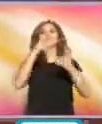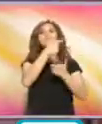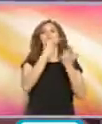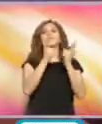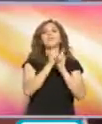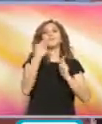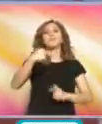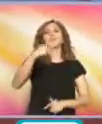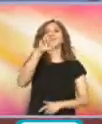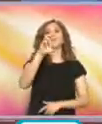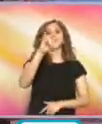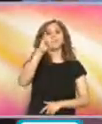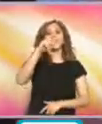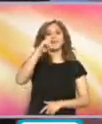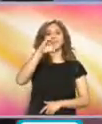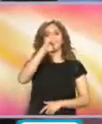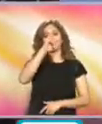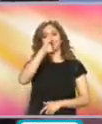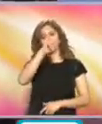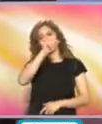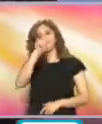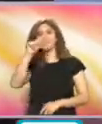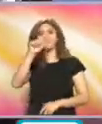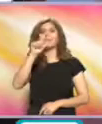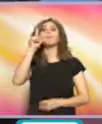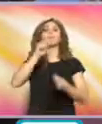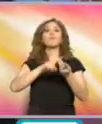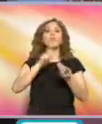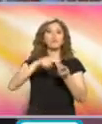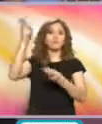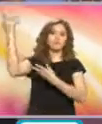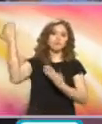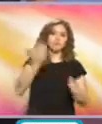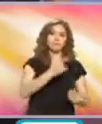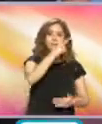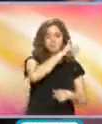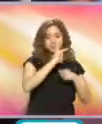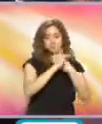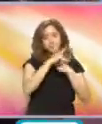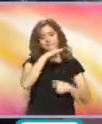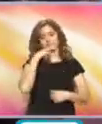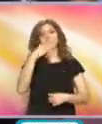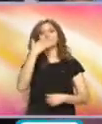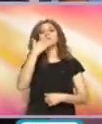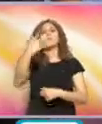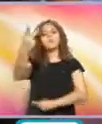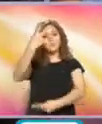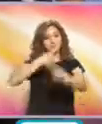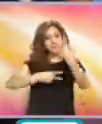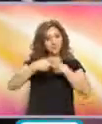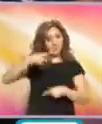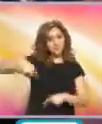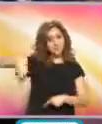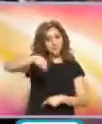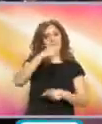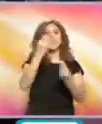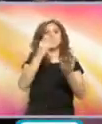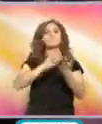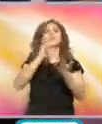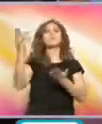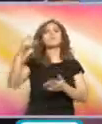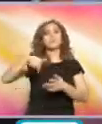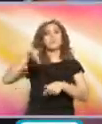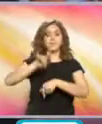Cincieta, desde Chile. ¿Cómo están? Bienvenidos, Jorge, bienvenidos, Muy bien. muchachos. Muchas gracias por la invitación. Muchas gracias por la